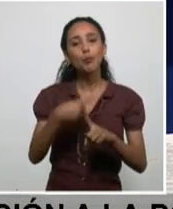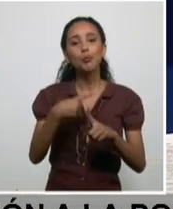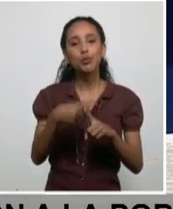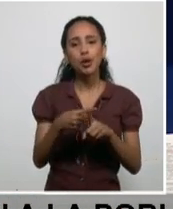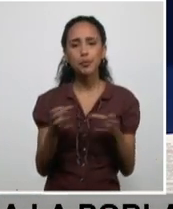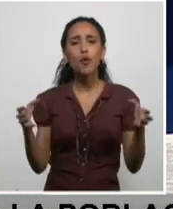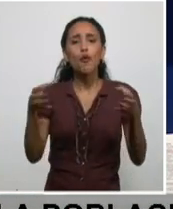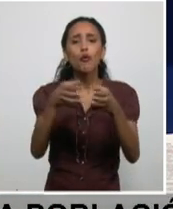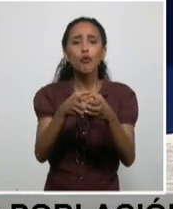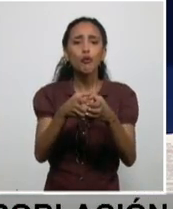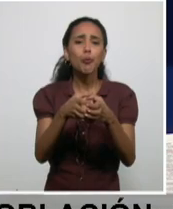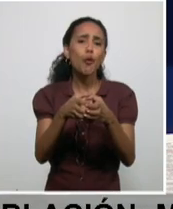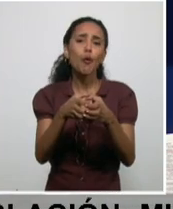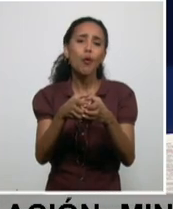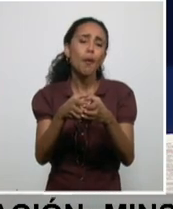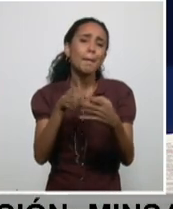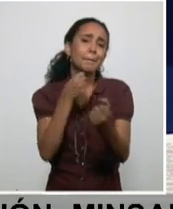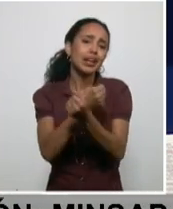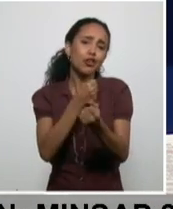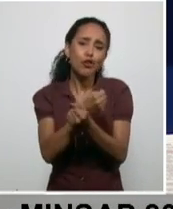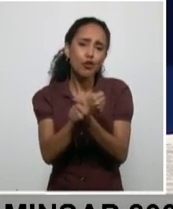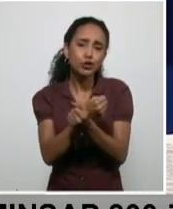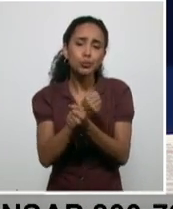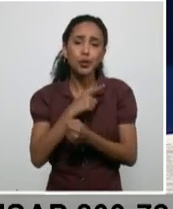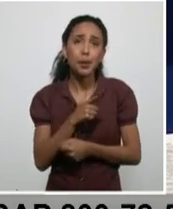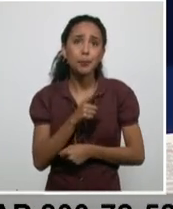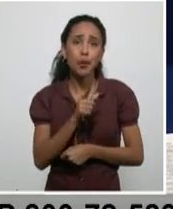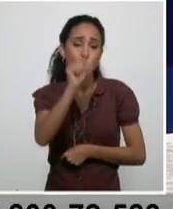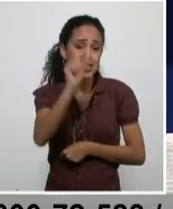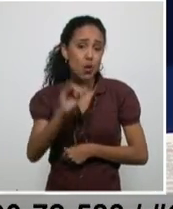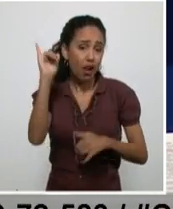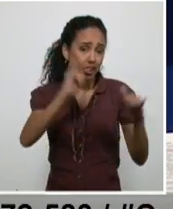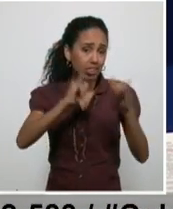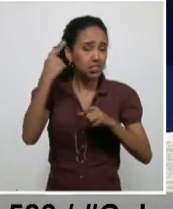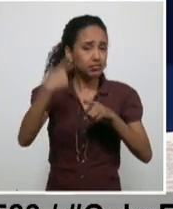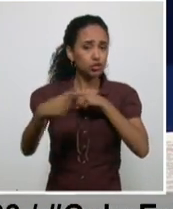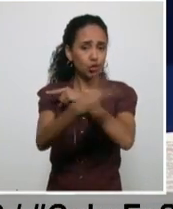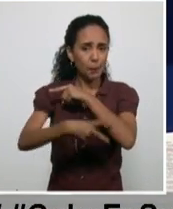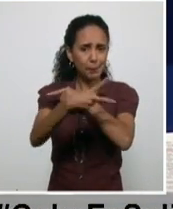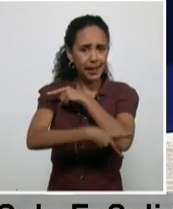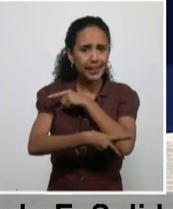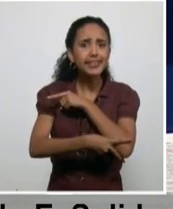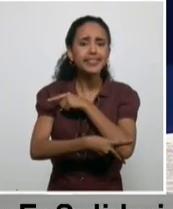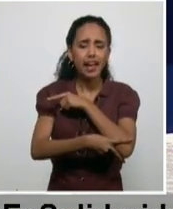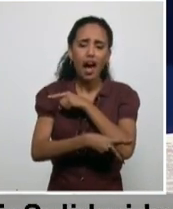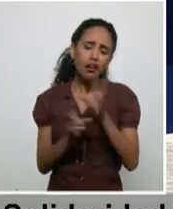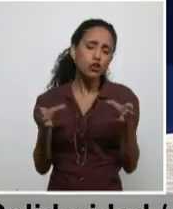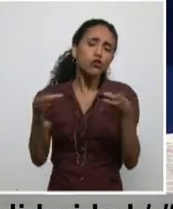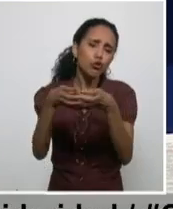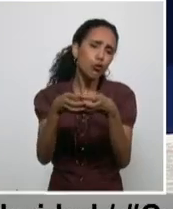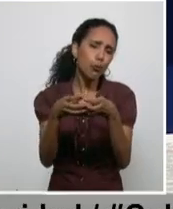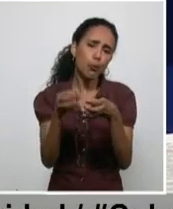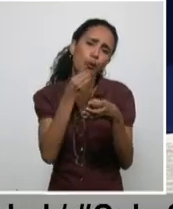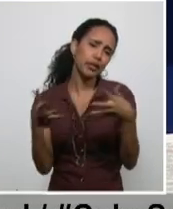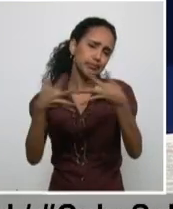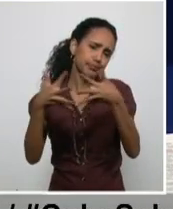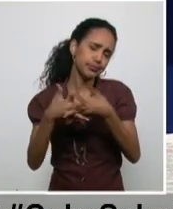de riesgo, en personas que han venido del exterior y han llegado, y ustedes saben que en un momento determinado se